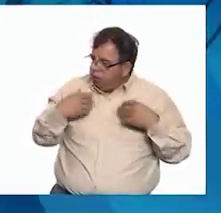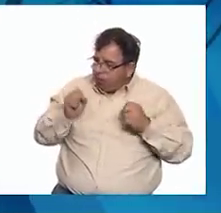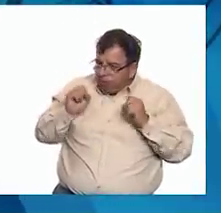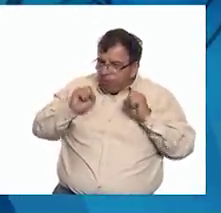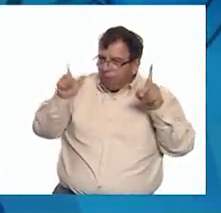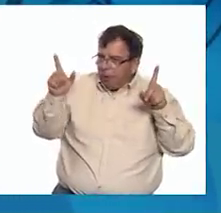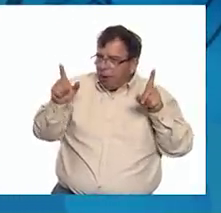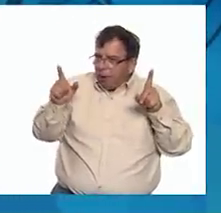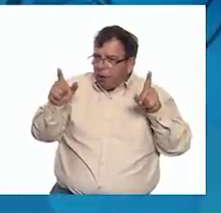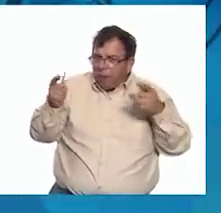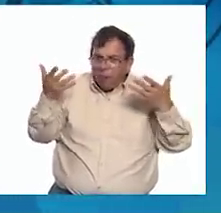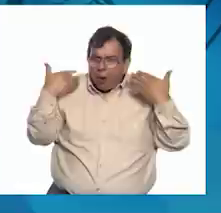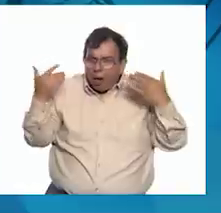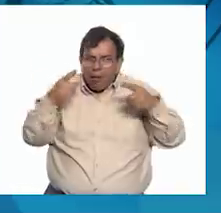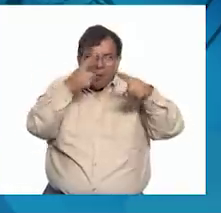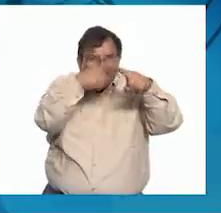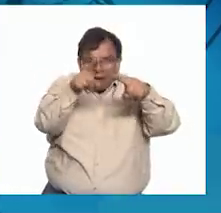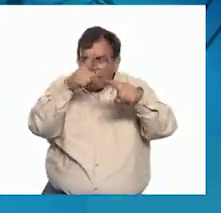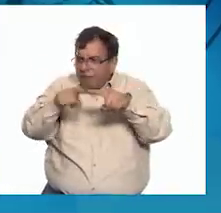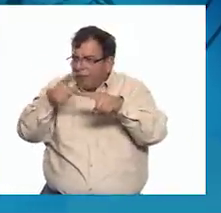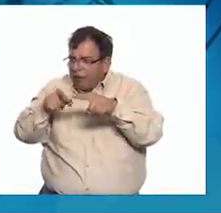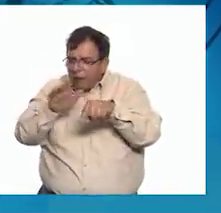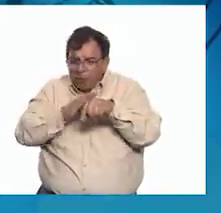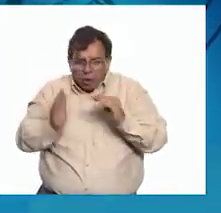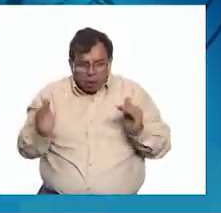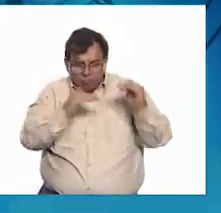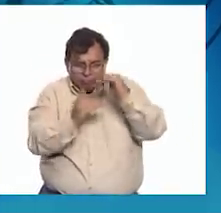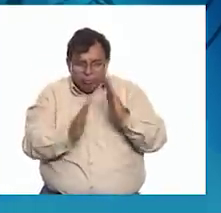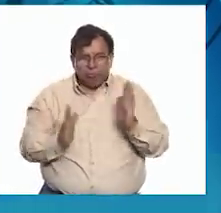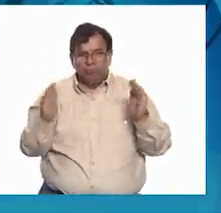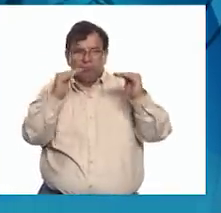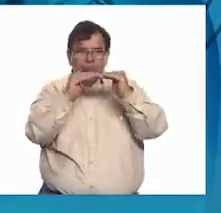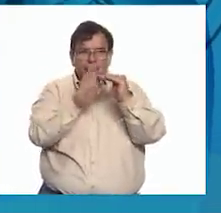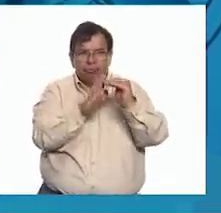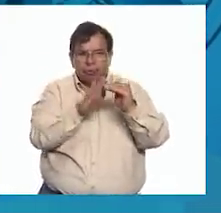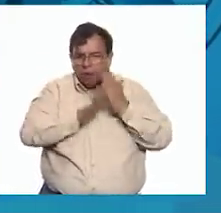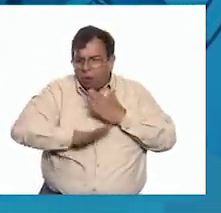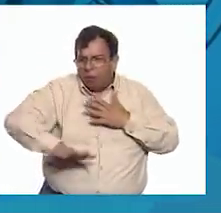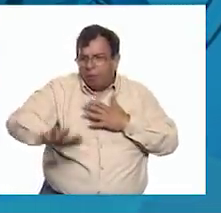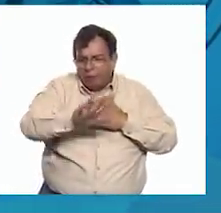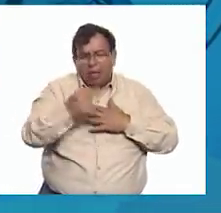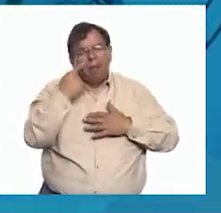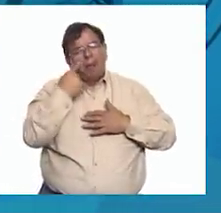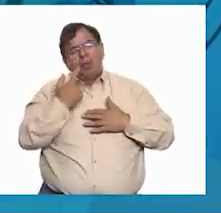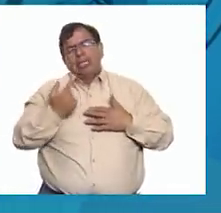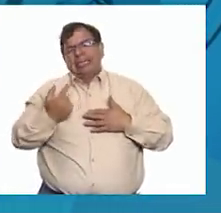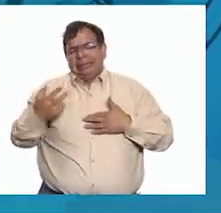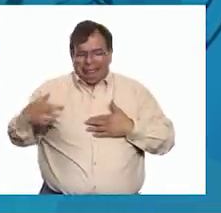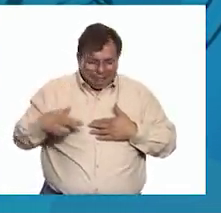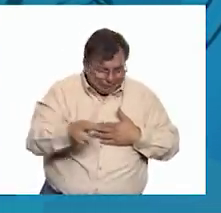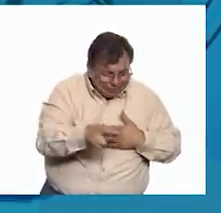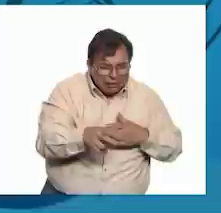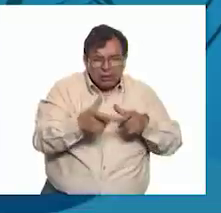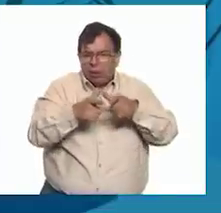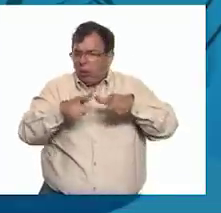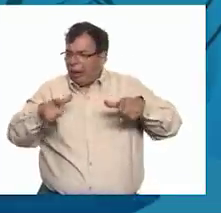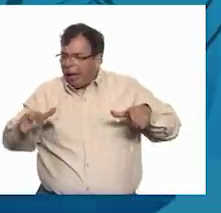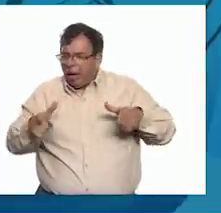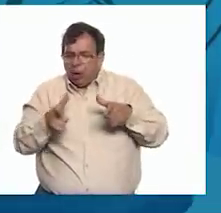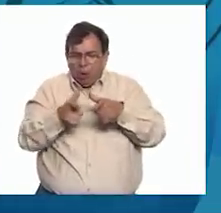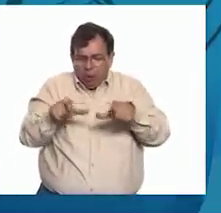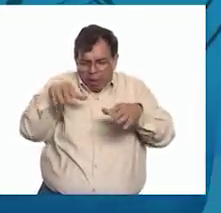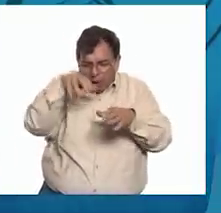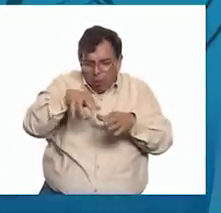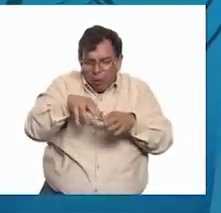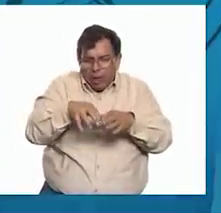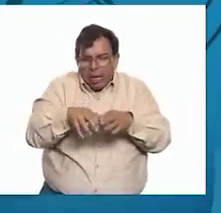de climas corresponde con las formas de relieve. Y como hemos visto anteriormente, los ríos, lagos y lagunas dependen directamente